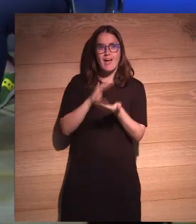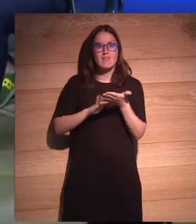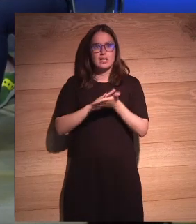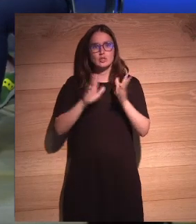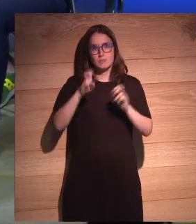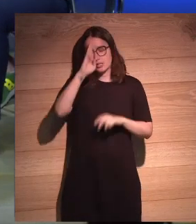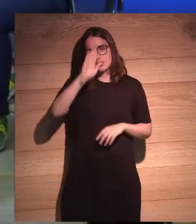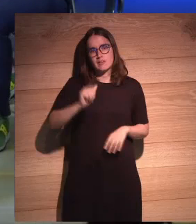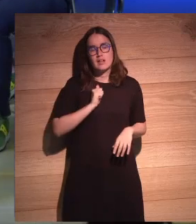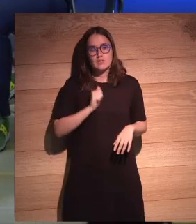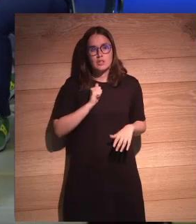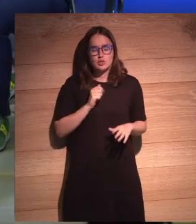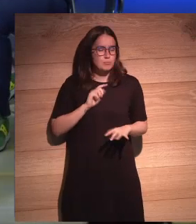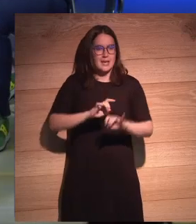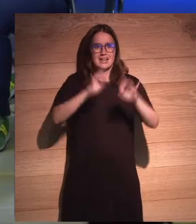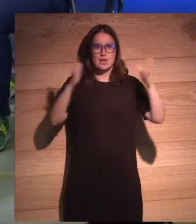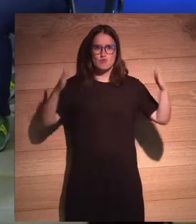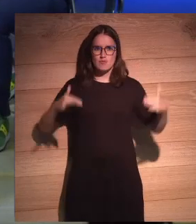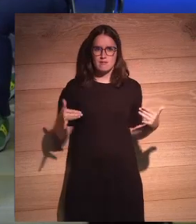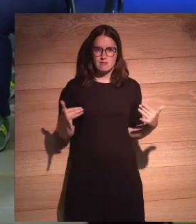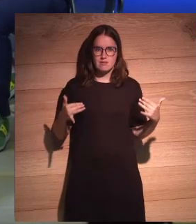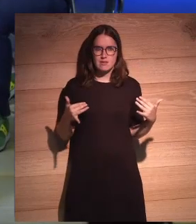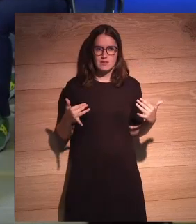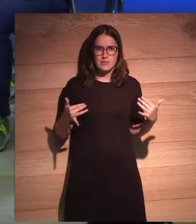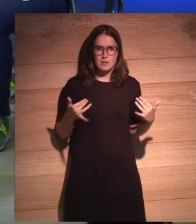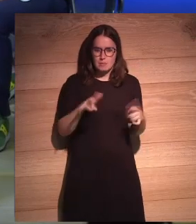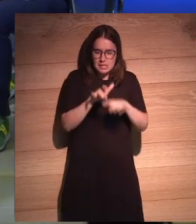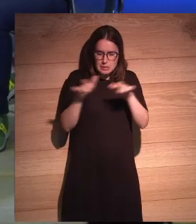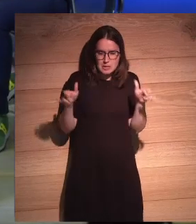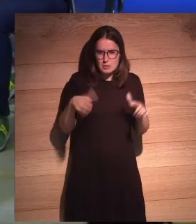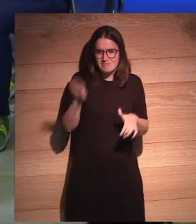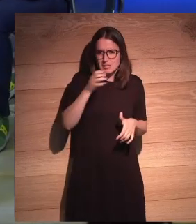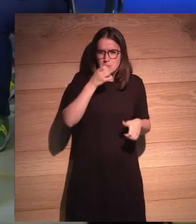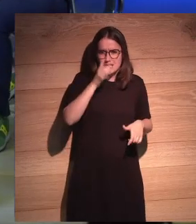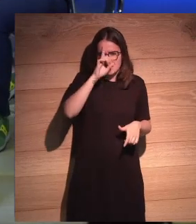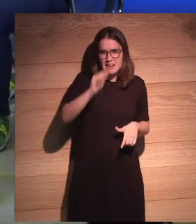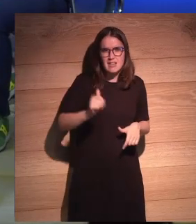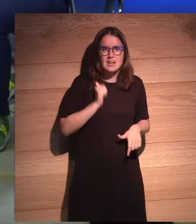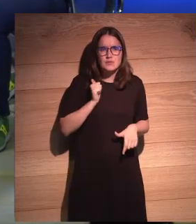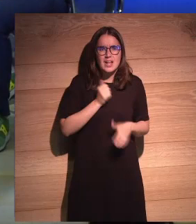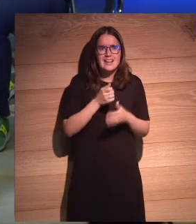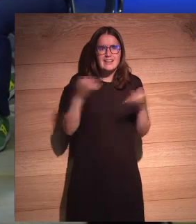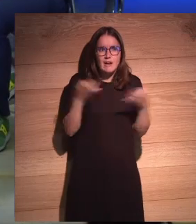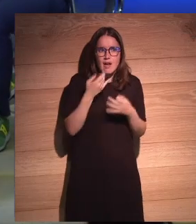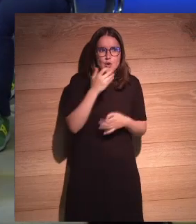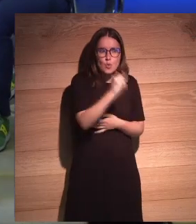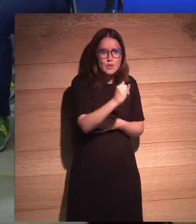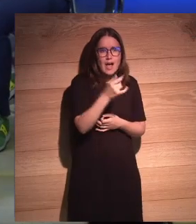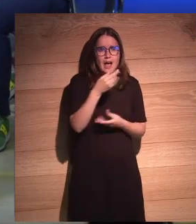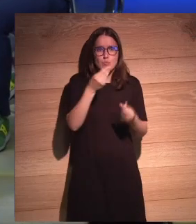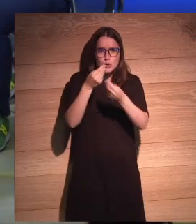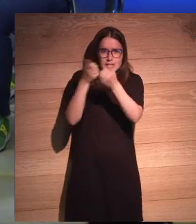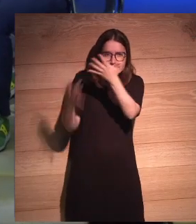de la inteligencia artificial y no tengo muy claro que se sepa muy bien qué es o cuánto, o si hay una inteligencia artificial, hay